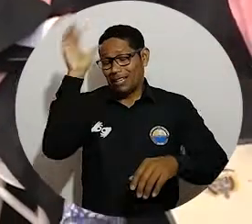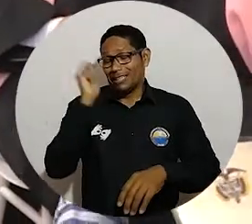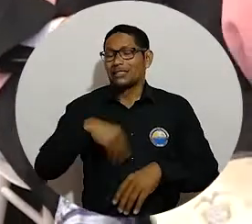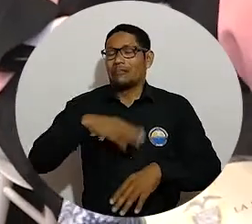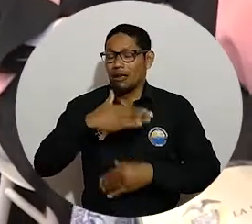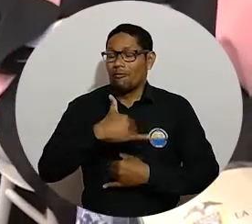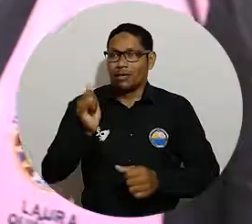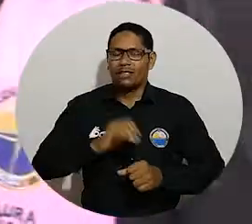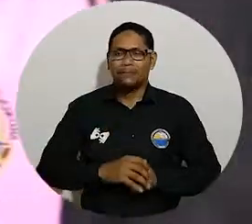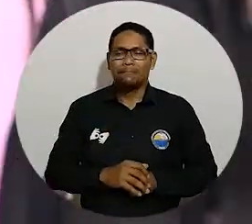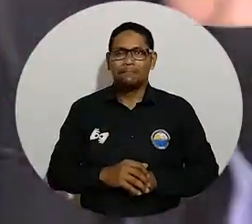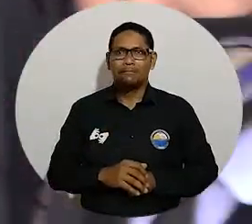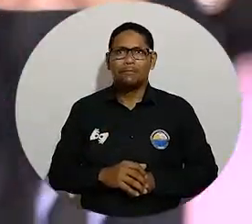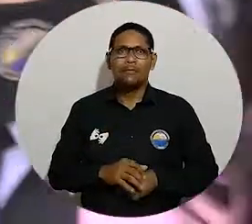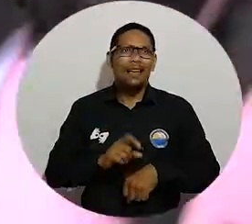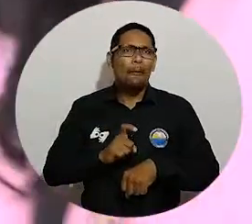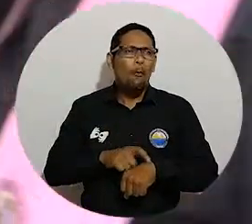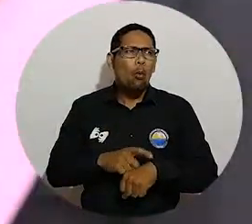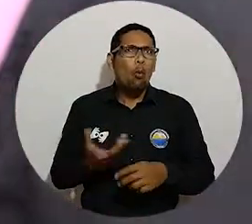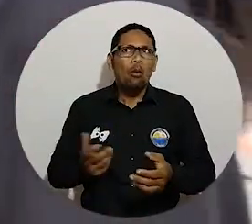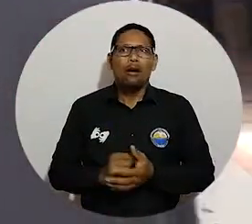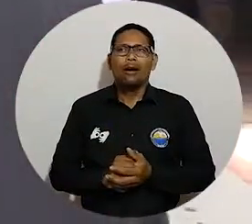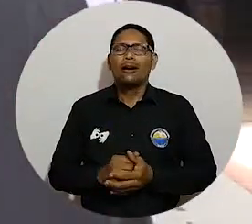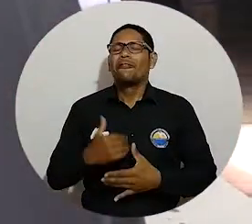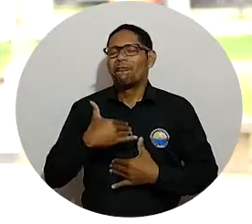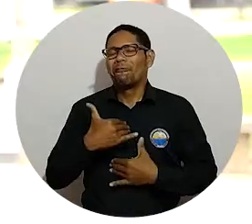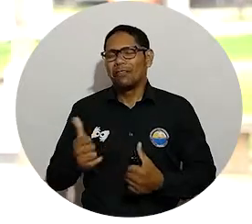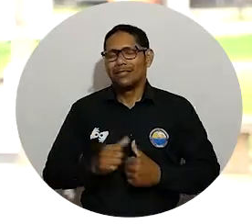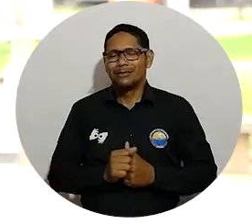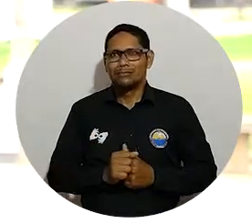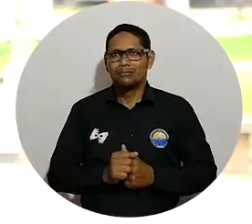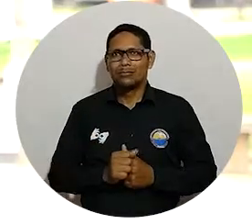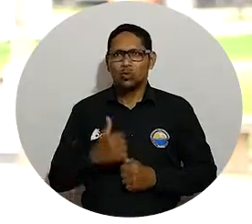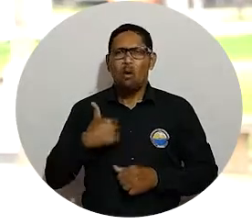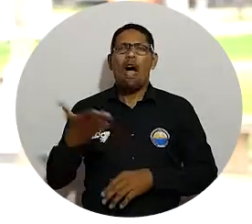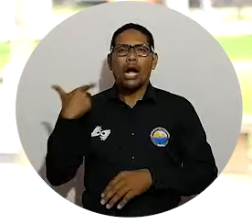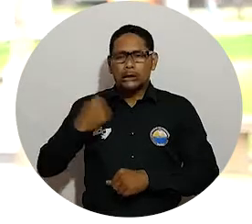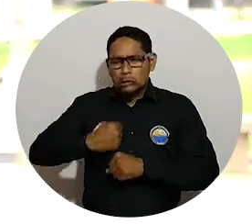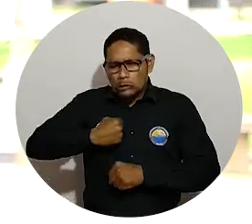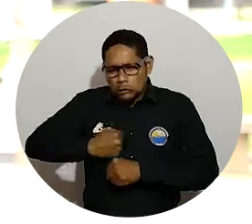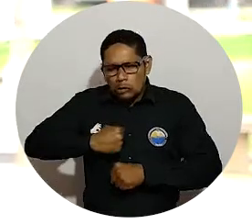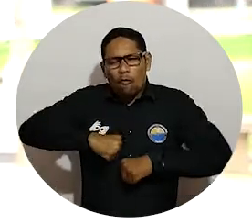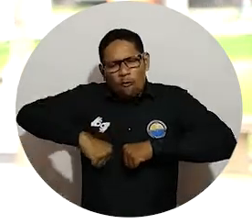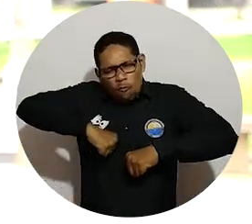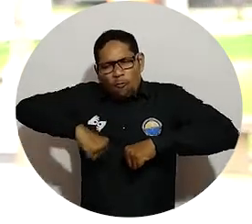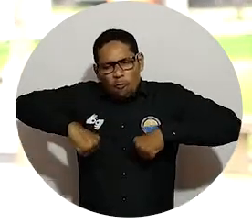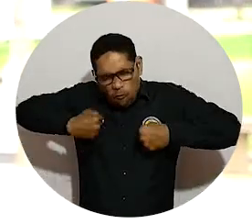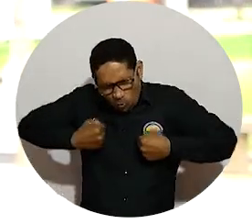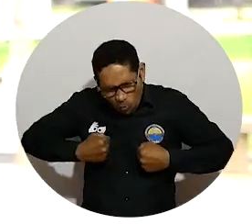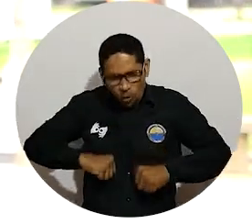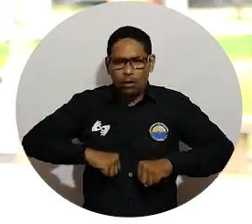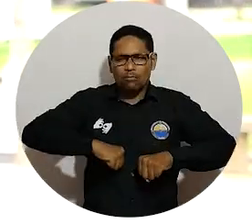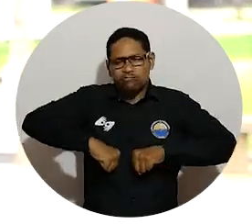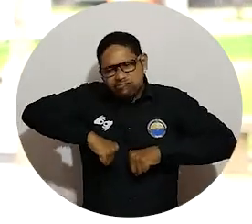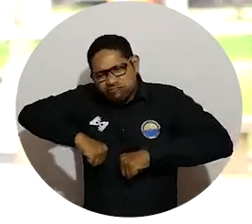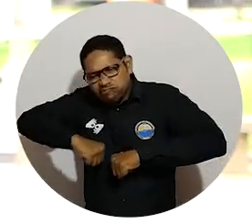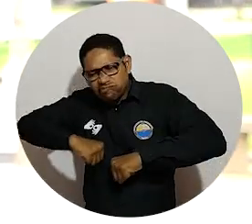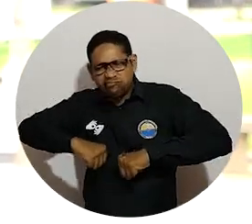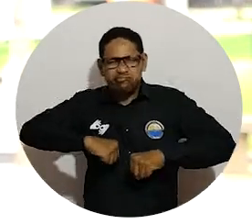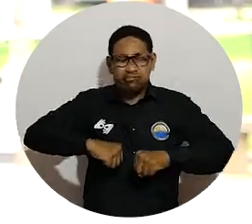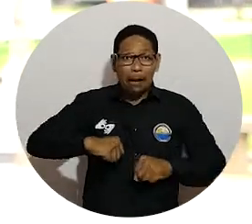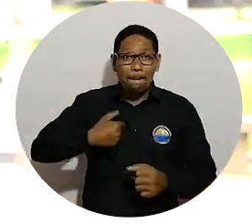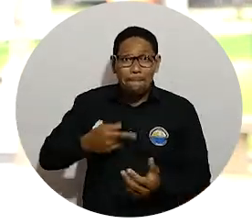es simplemente felicidad. Es un momento de mucha alegría, pues estoy recogiendo el fruto de cada esfuerzo que hice